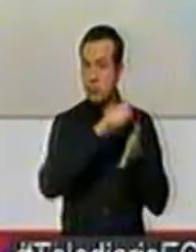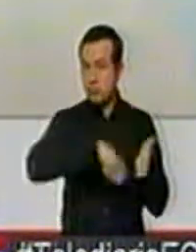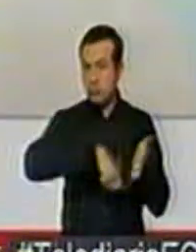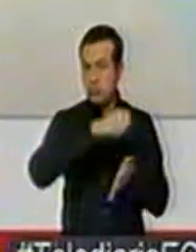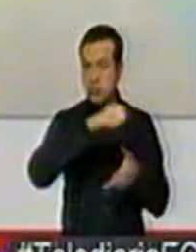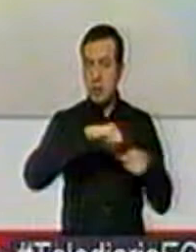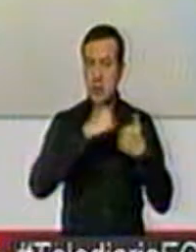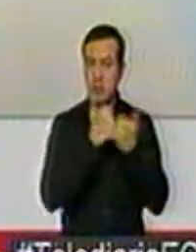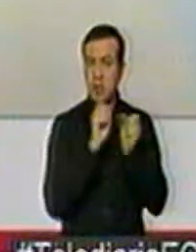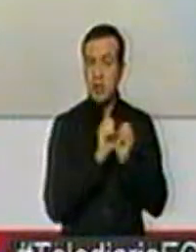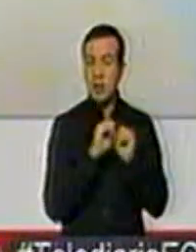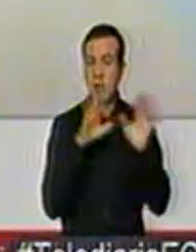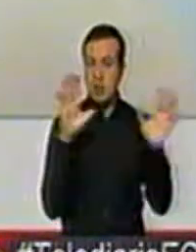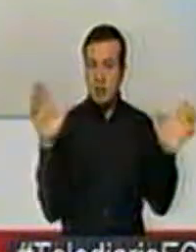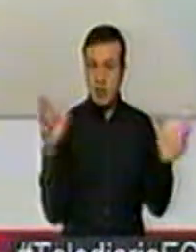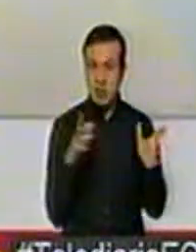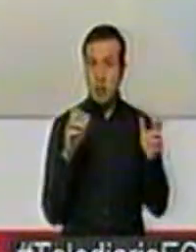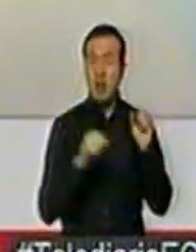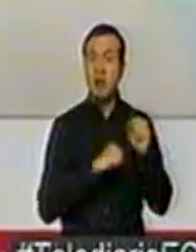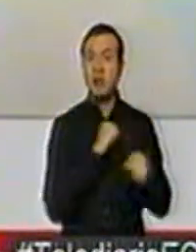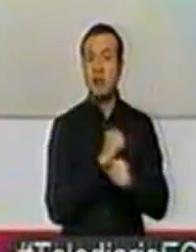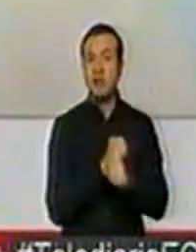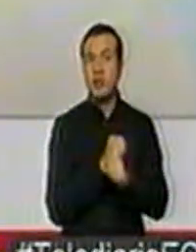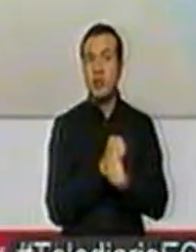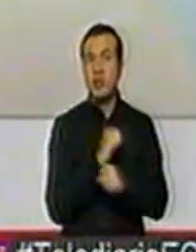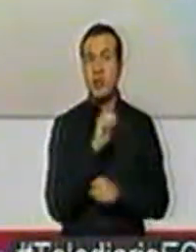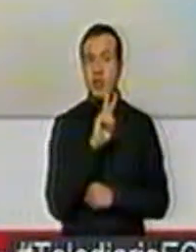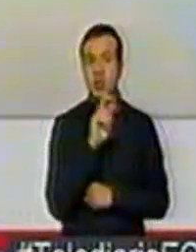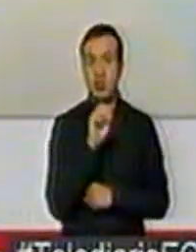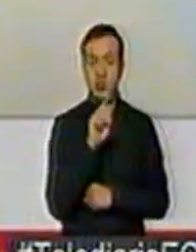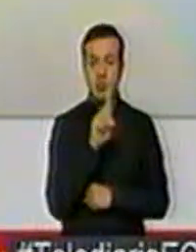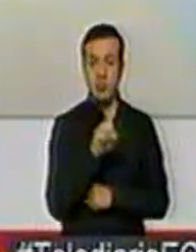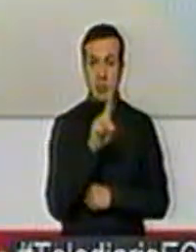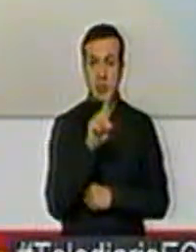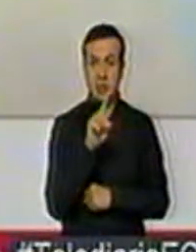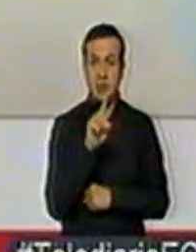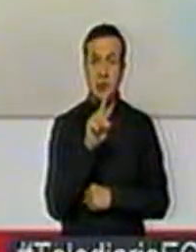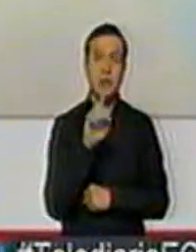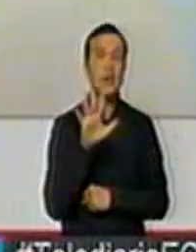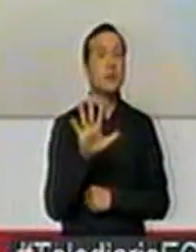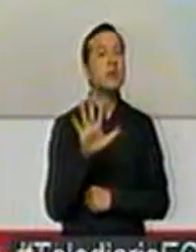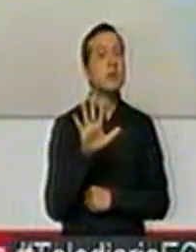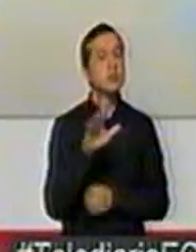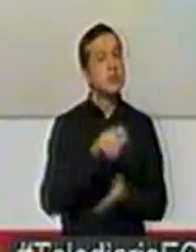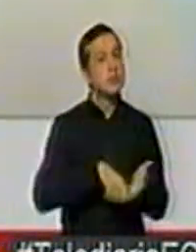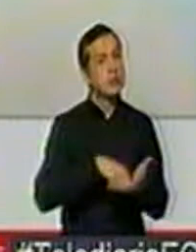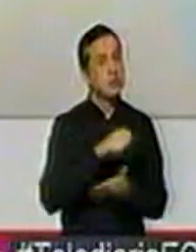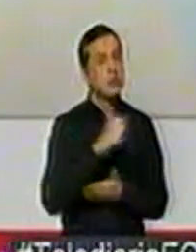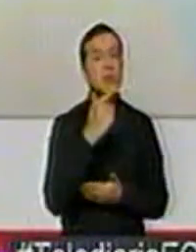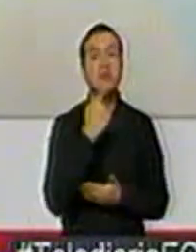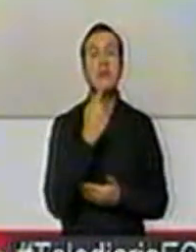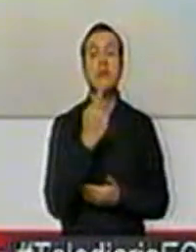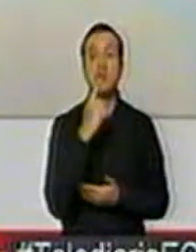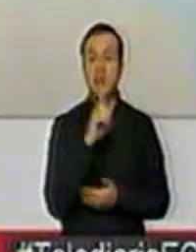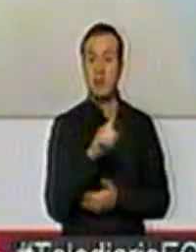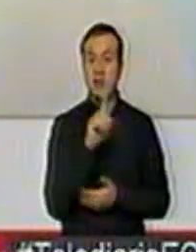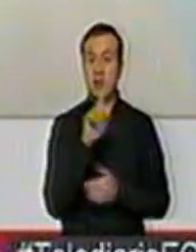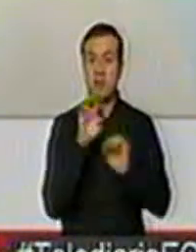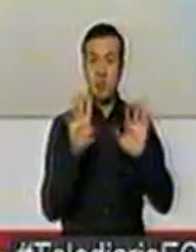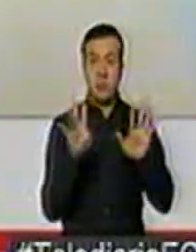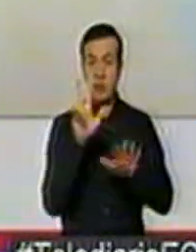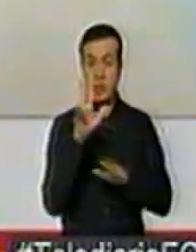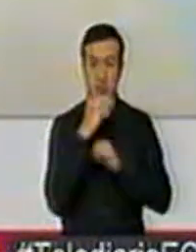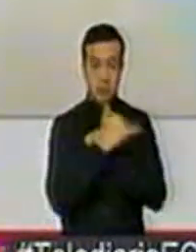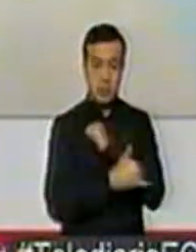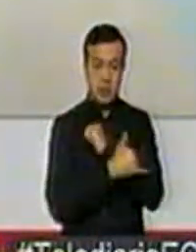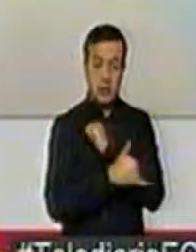Asamblea General de Naciones Unidas en el año 2015, que lo que hace es poner a los 193 Estados